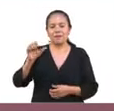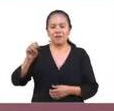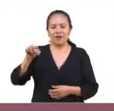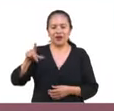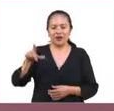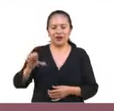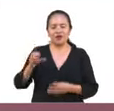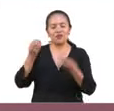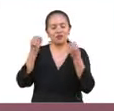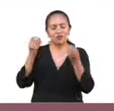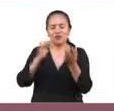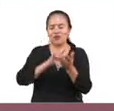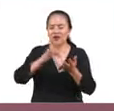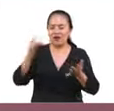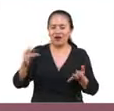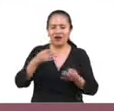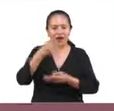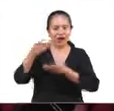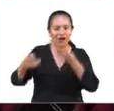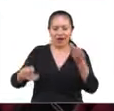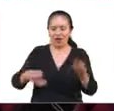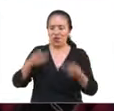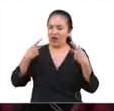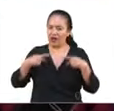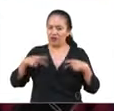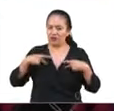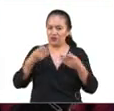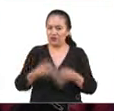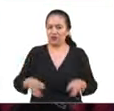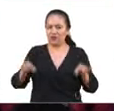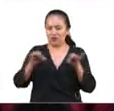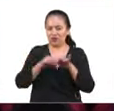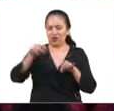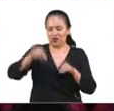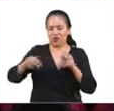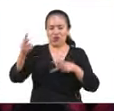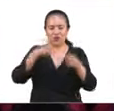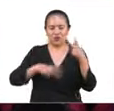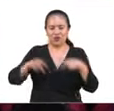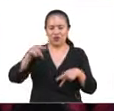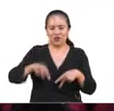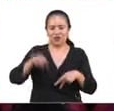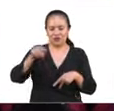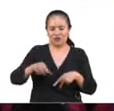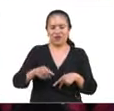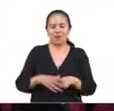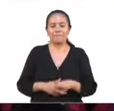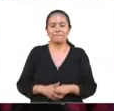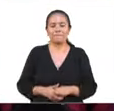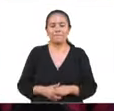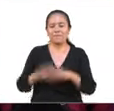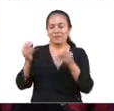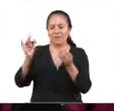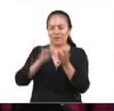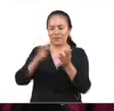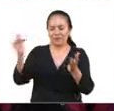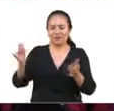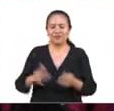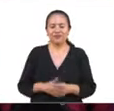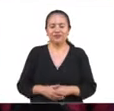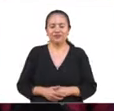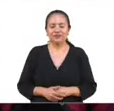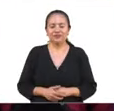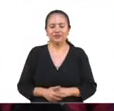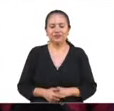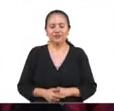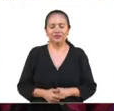muchas gracias a todas las personalidades quienes nos acompañan en el presidium. Muchas gracias.